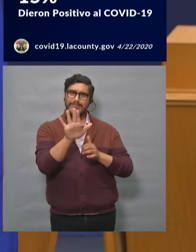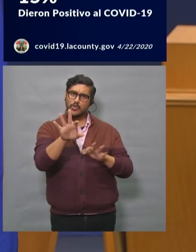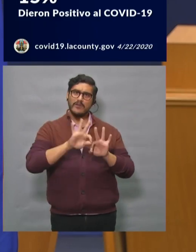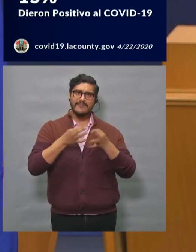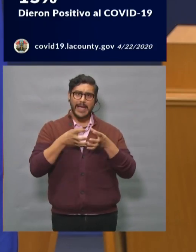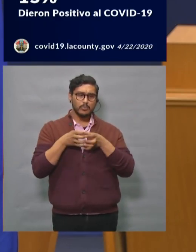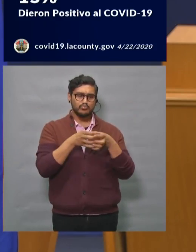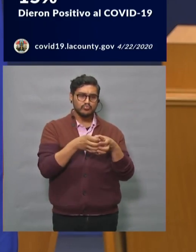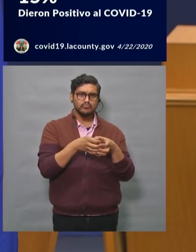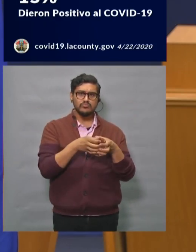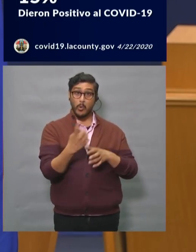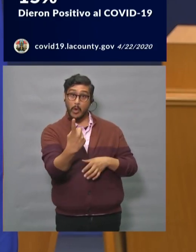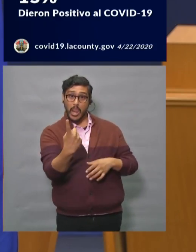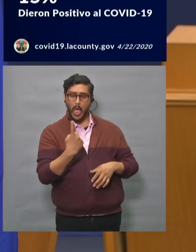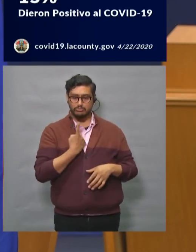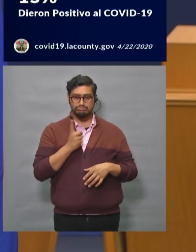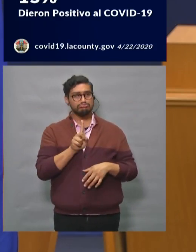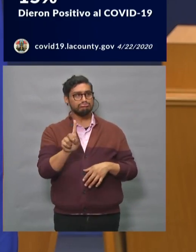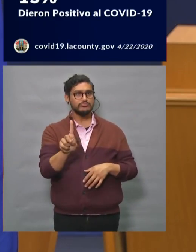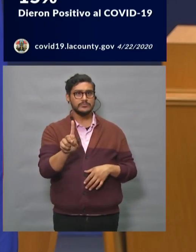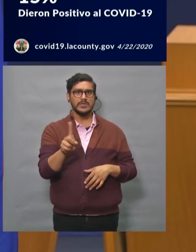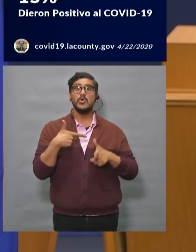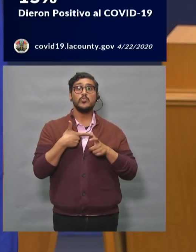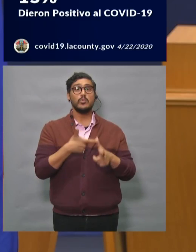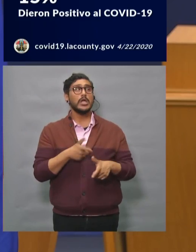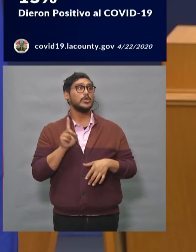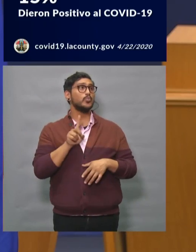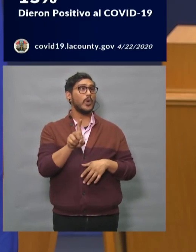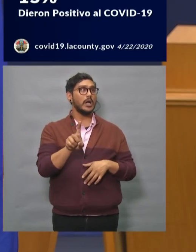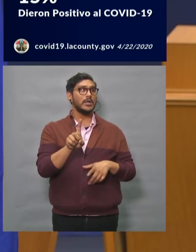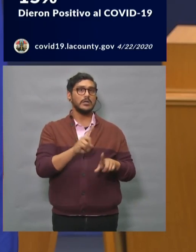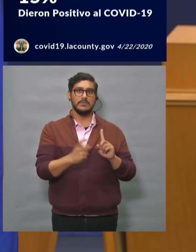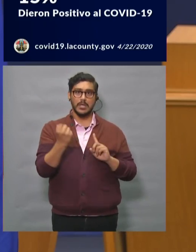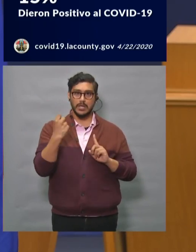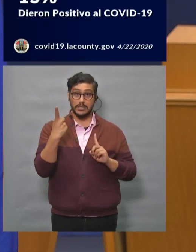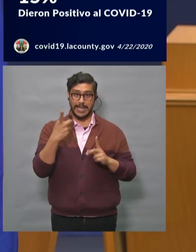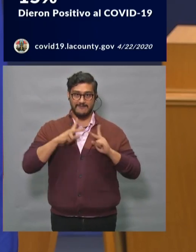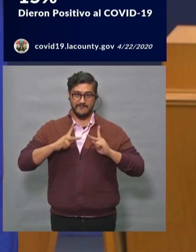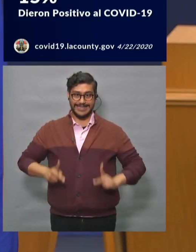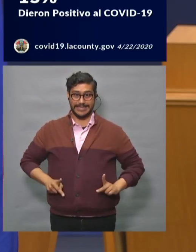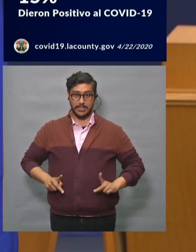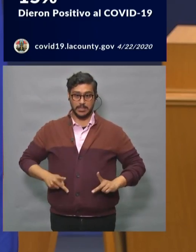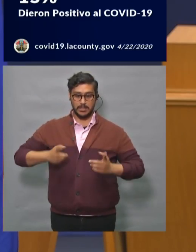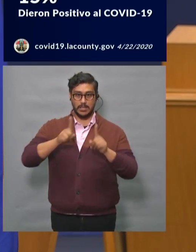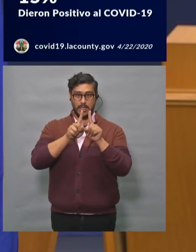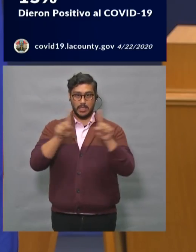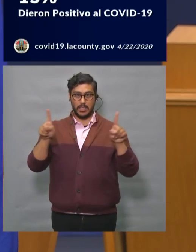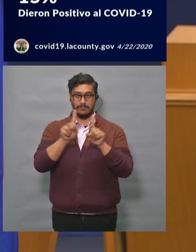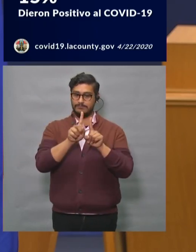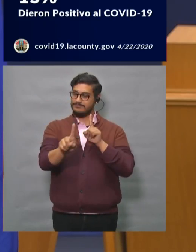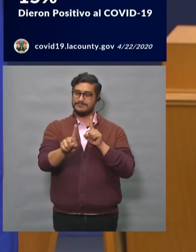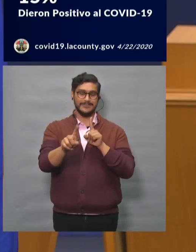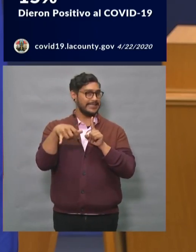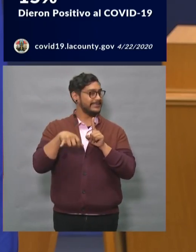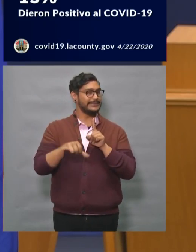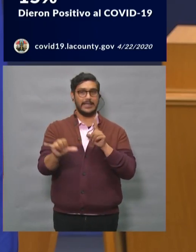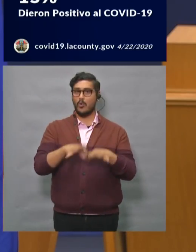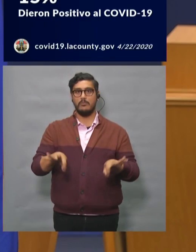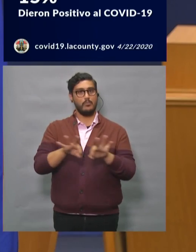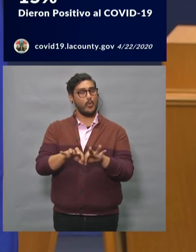a correr. Pero recuerde, el distanciamiento físico sigue siendo importante para frenar la propagación del